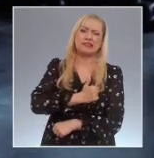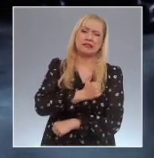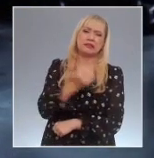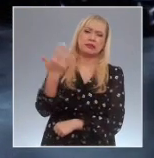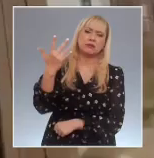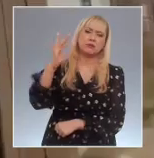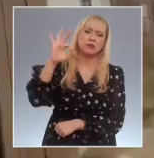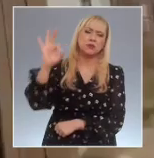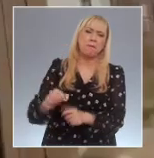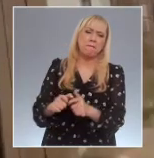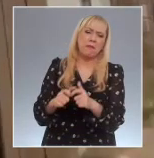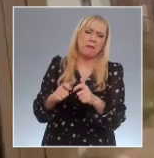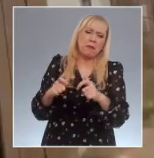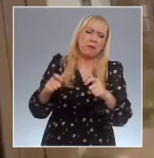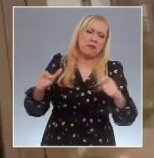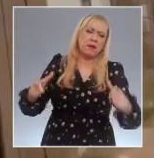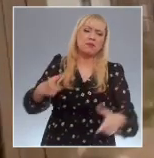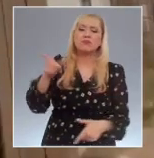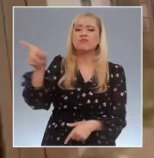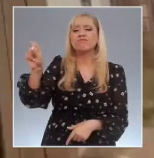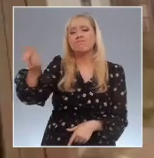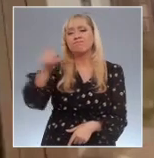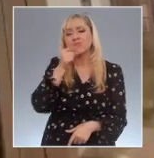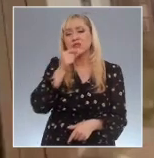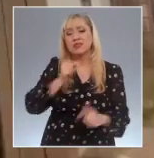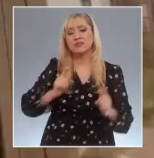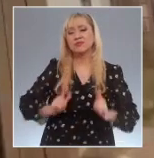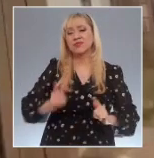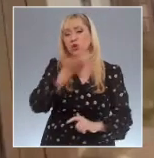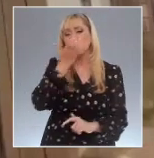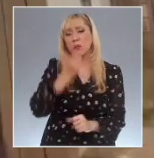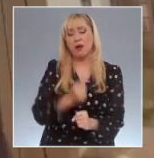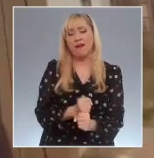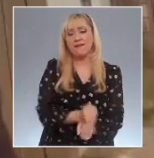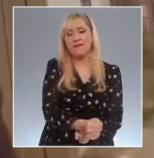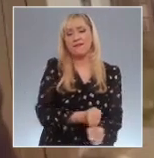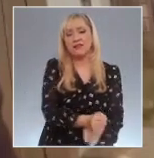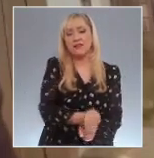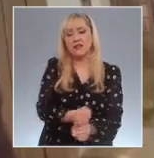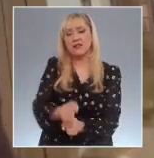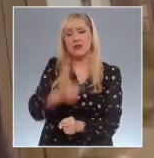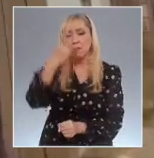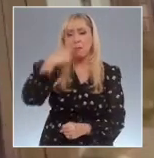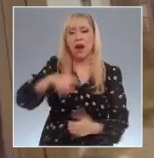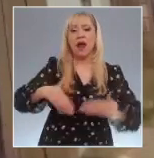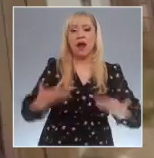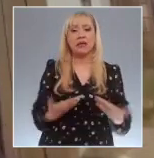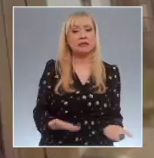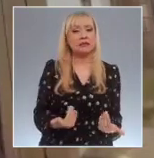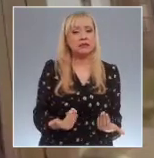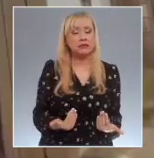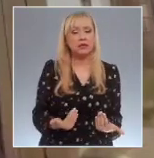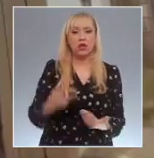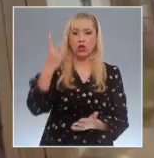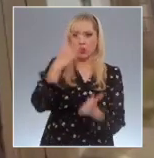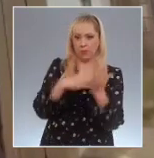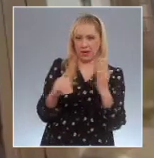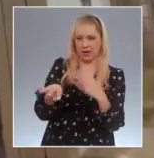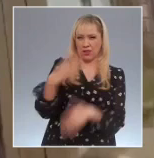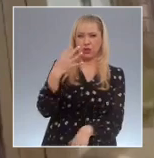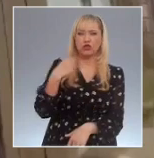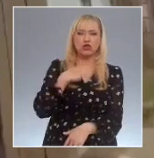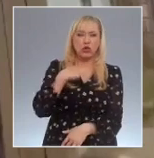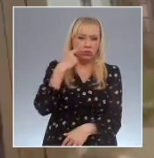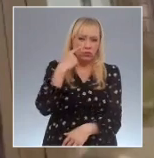reportadas. Mi diagnóstico del año 2014 no ha cambiado mayormente, que sigue